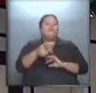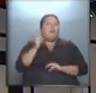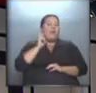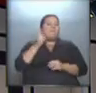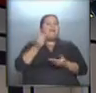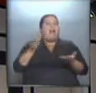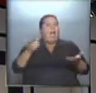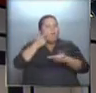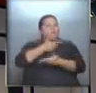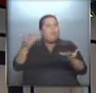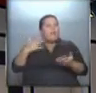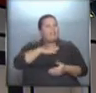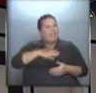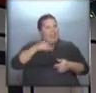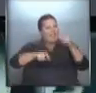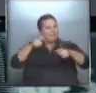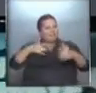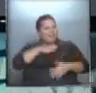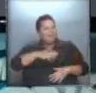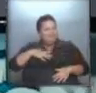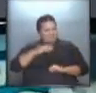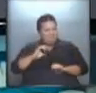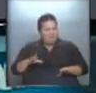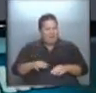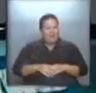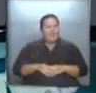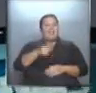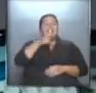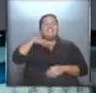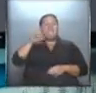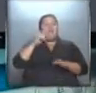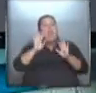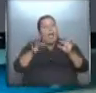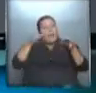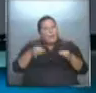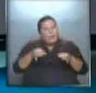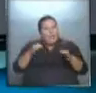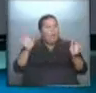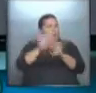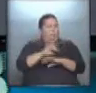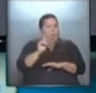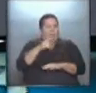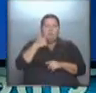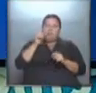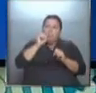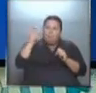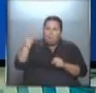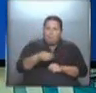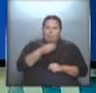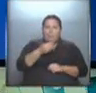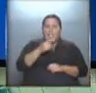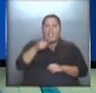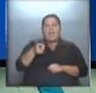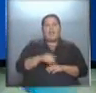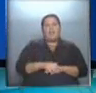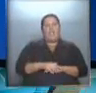para expresar ese malestar. De allí que, si el análisis hubiera sido más cuidadoso, no sorprendiera que perdiera el capital